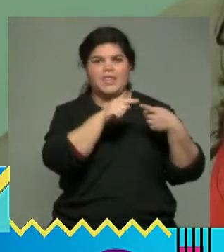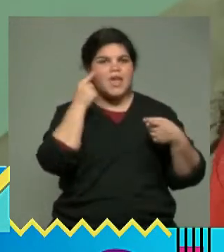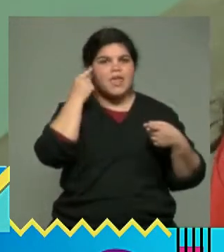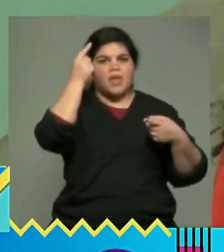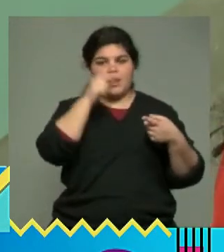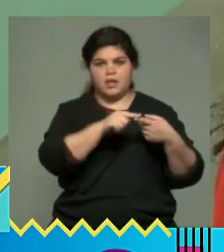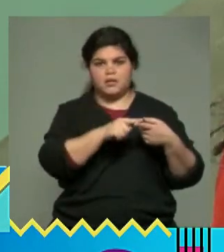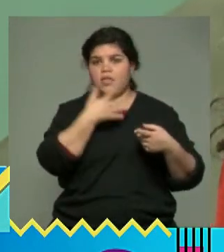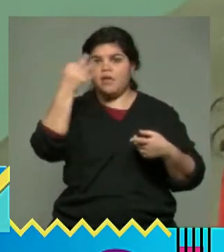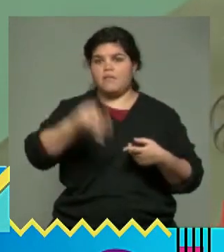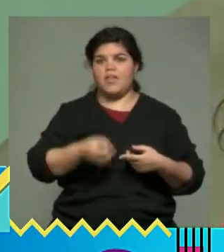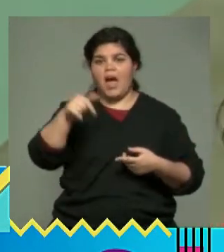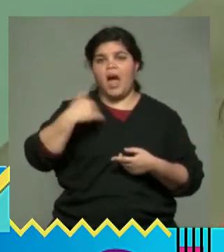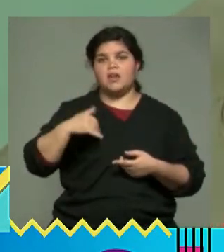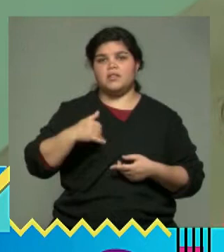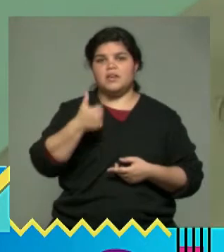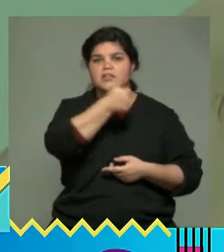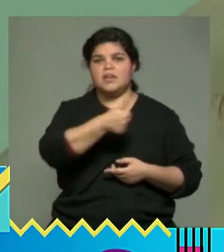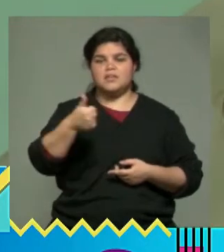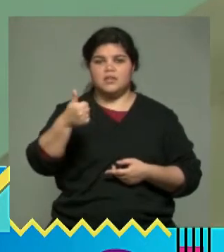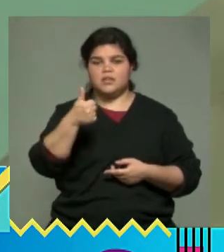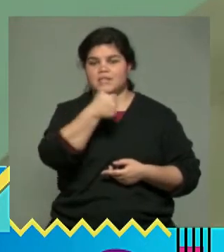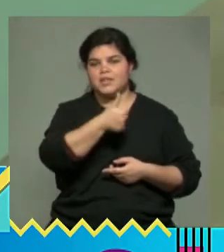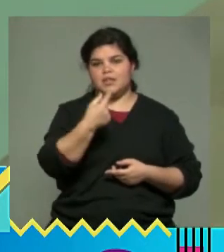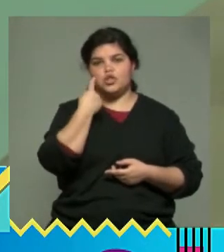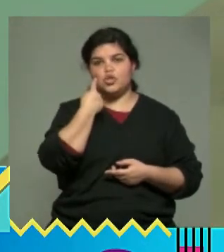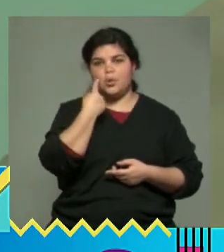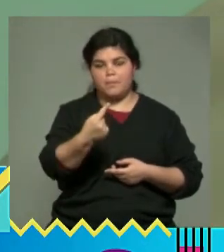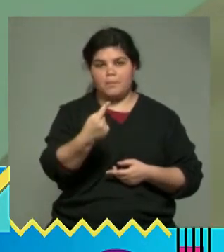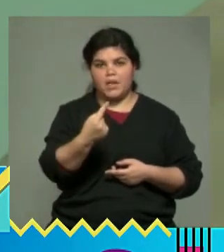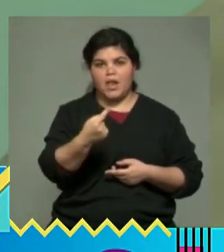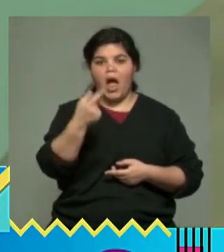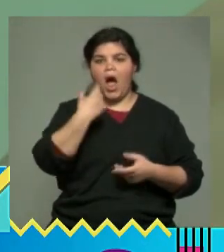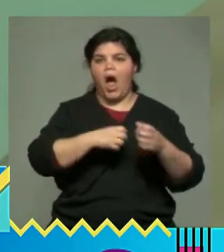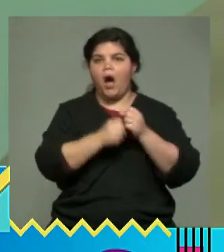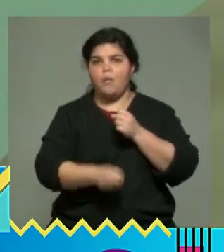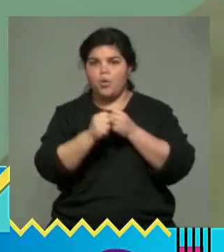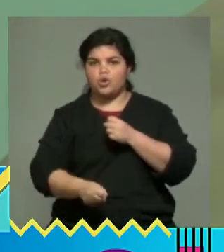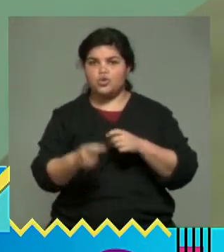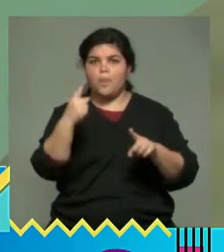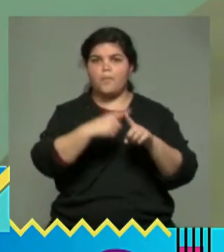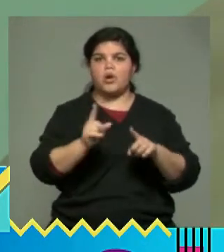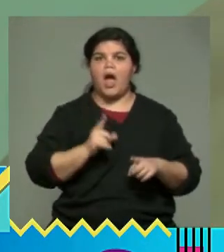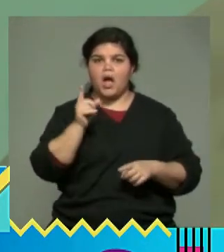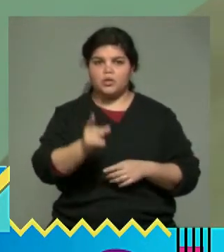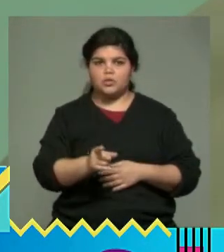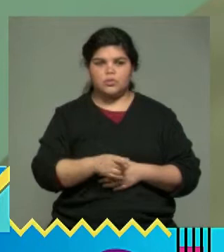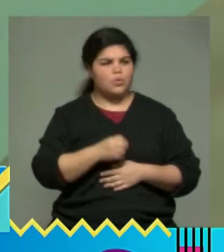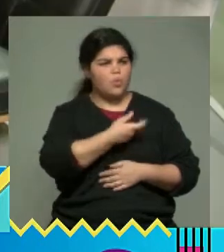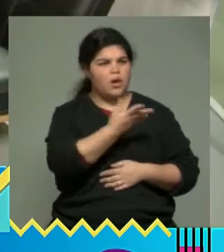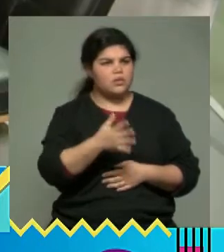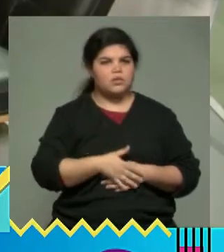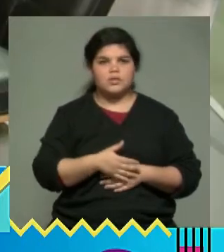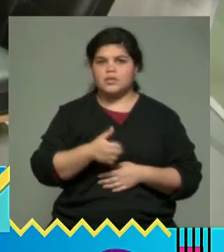que en Argentina se producen 600.000 abortos clandestinos por año, lo que te marca la pauta de que esta cuestión de salud pública,